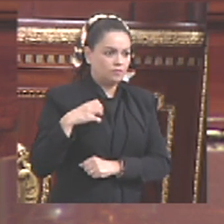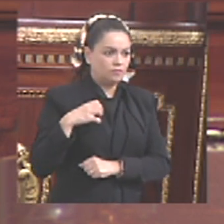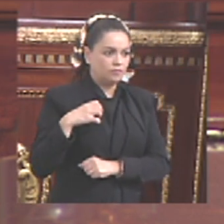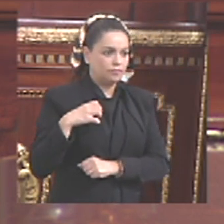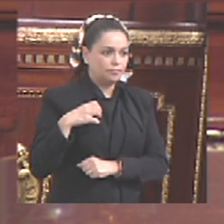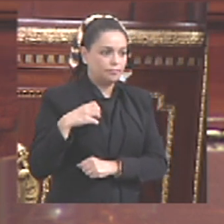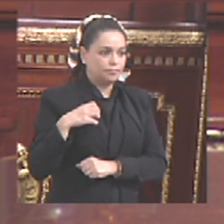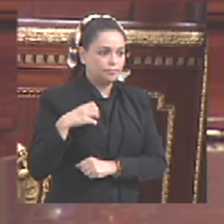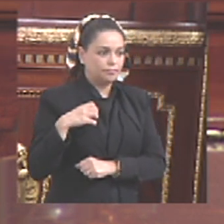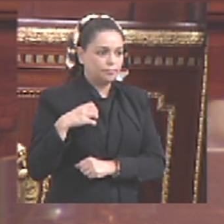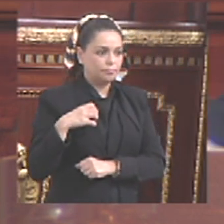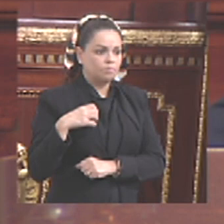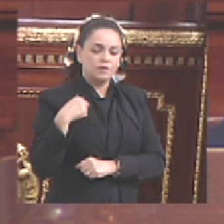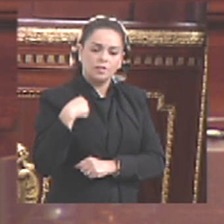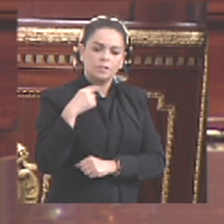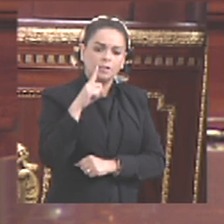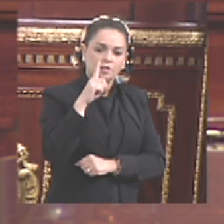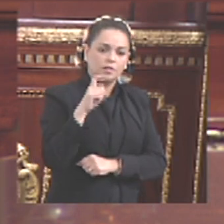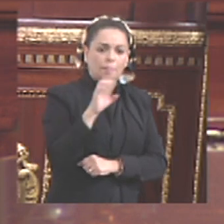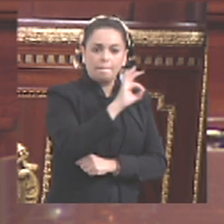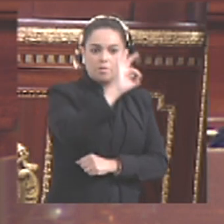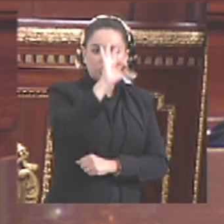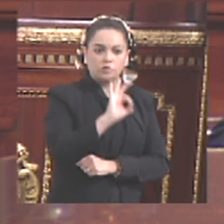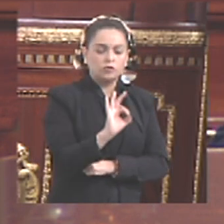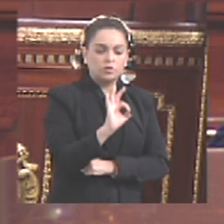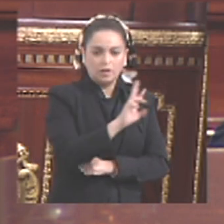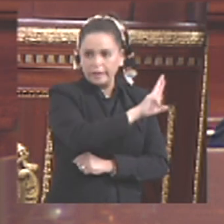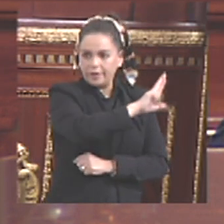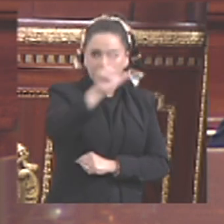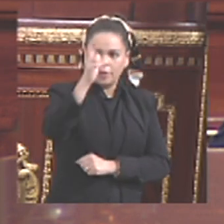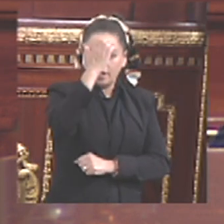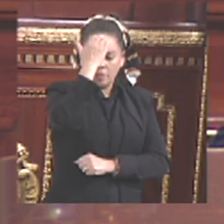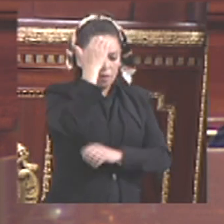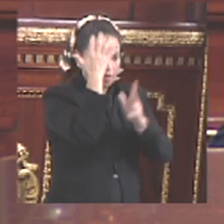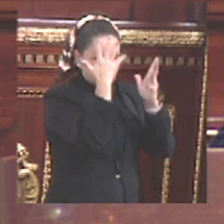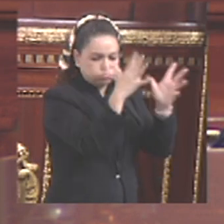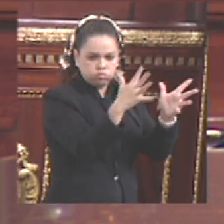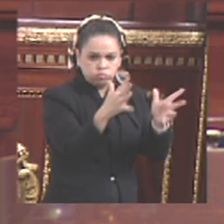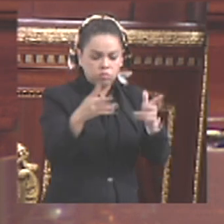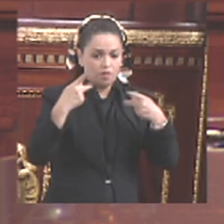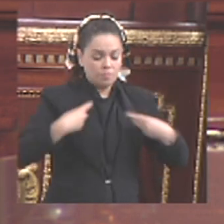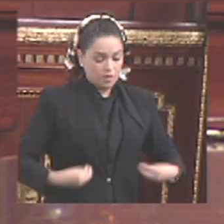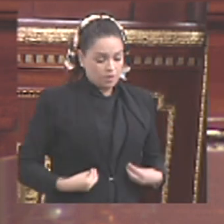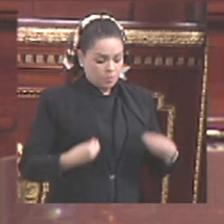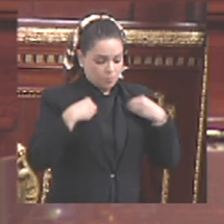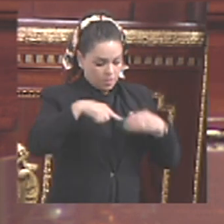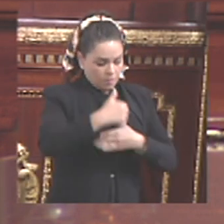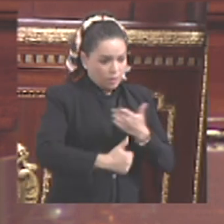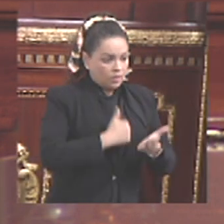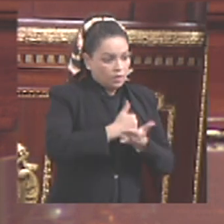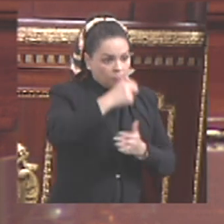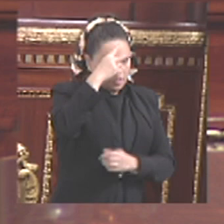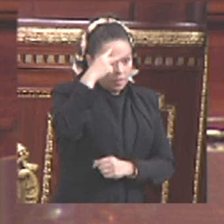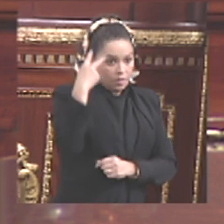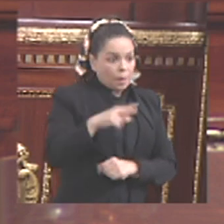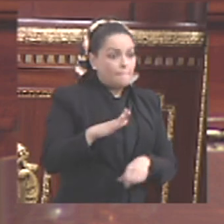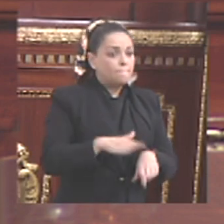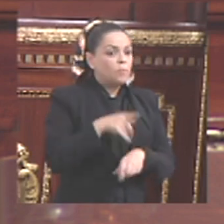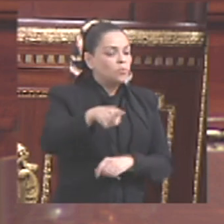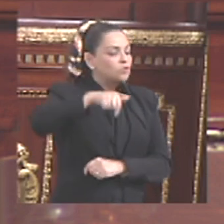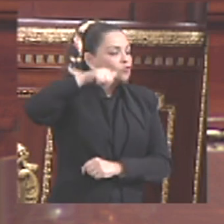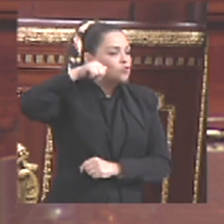mi absoluto y total reconocimiento a los habitantes de la capital, quienes siempre